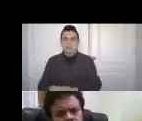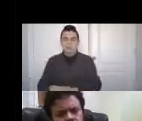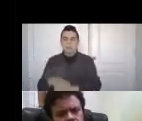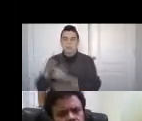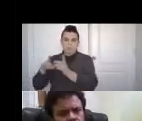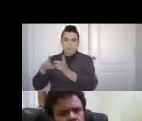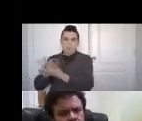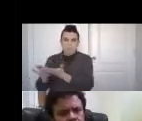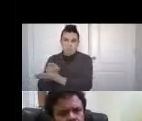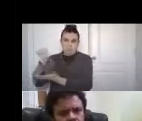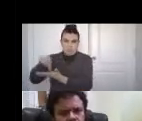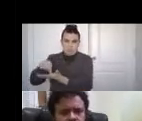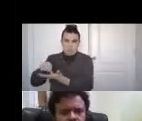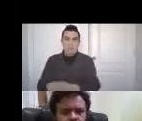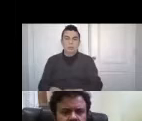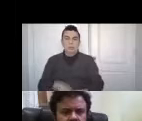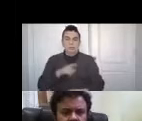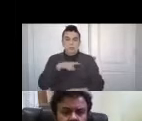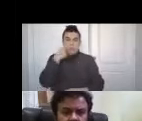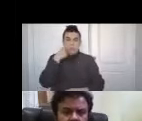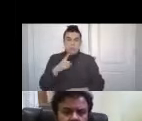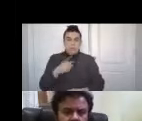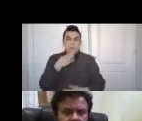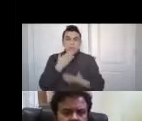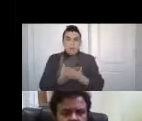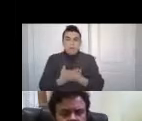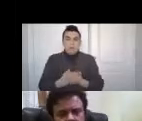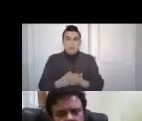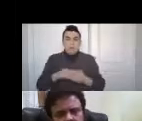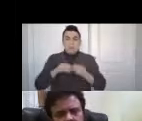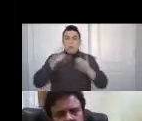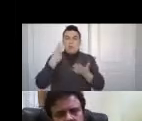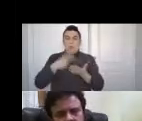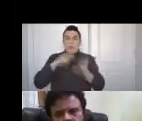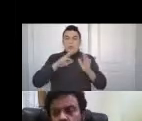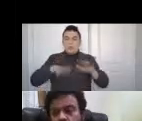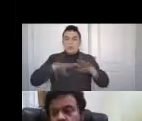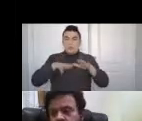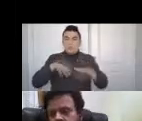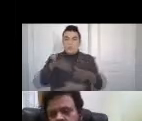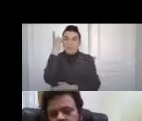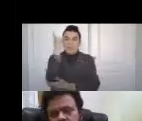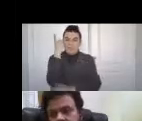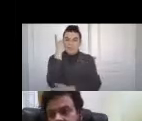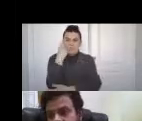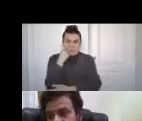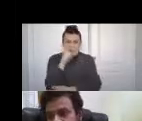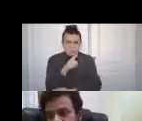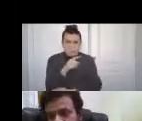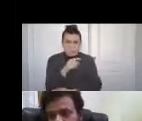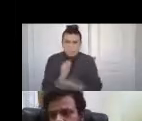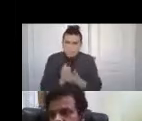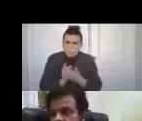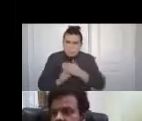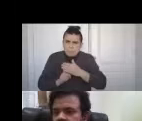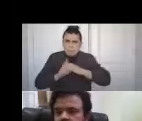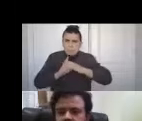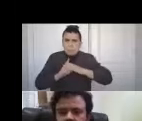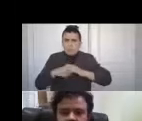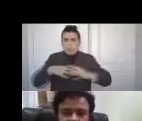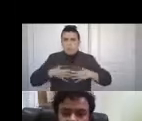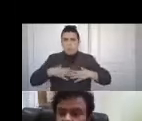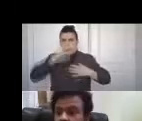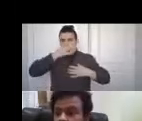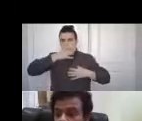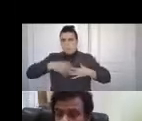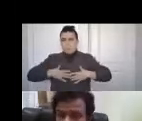de 2019 ya habían 4 casos, ¿cierto? Los primeros casos de una neumonía atípica con un